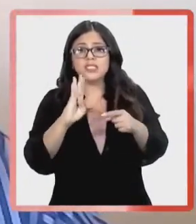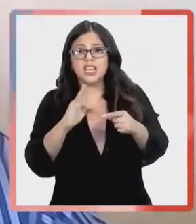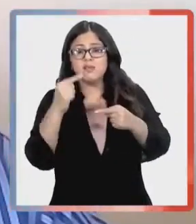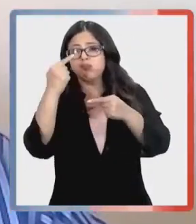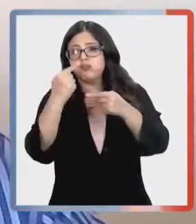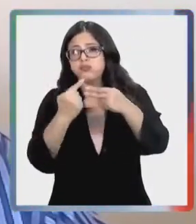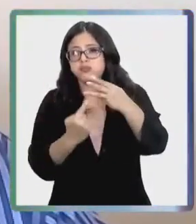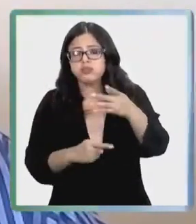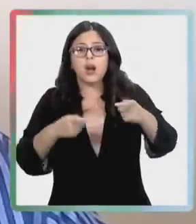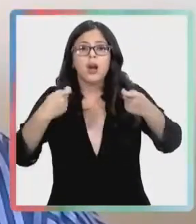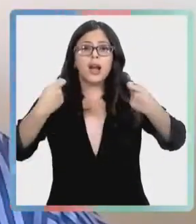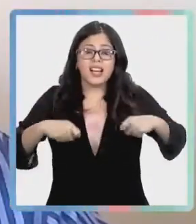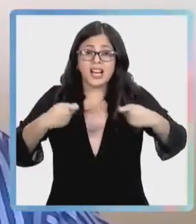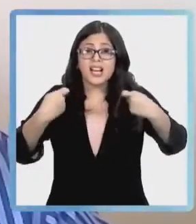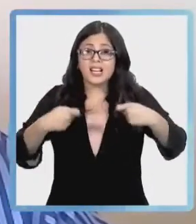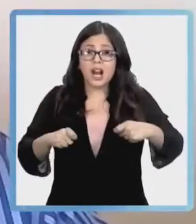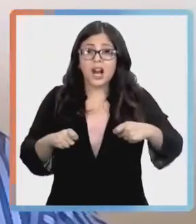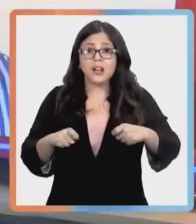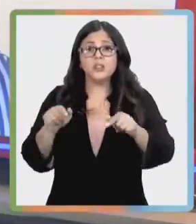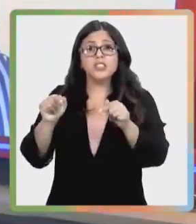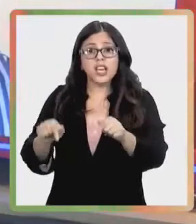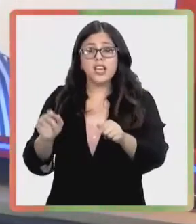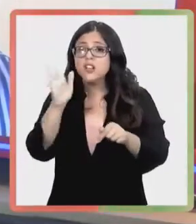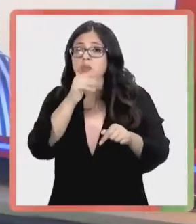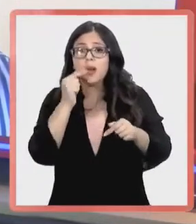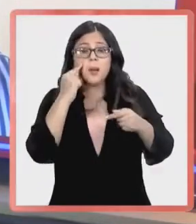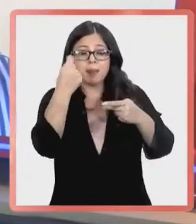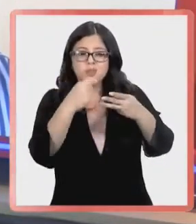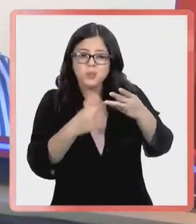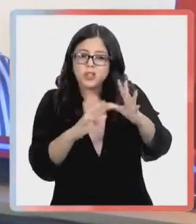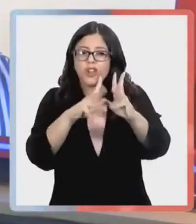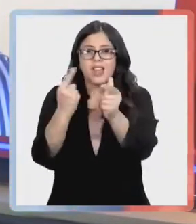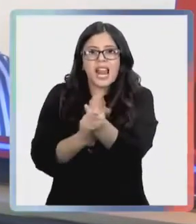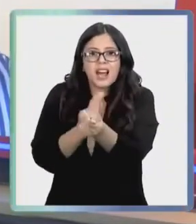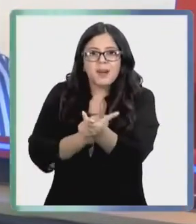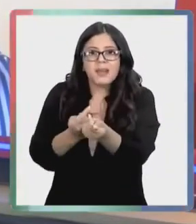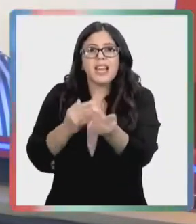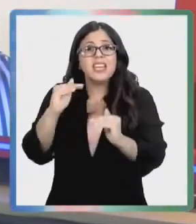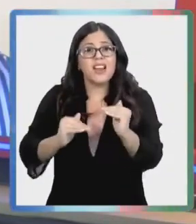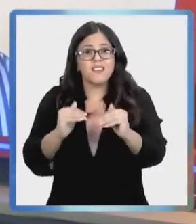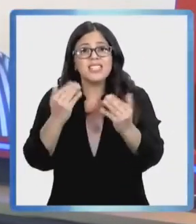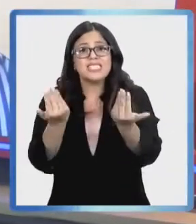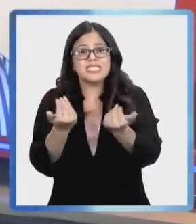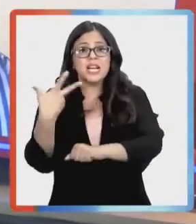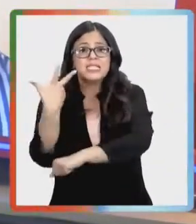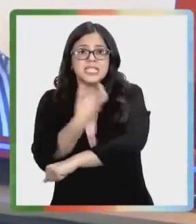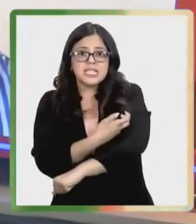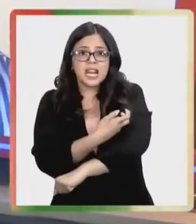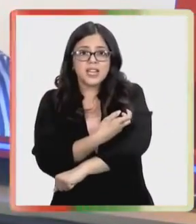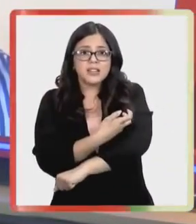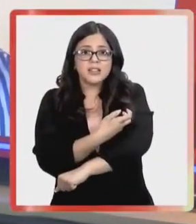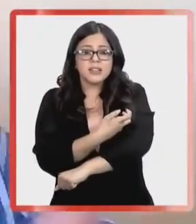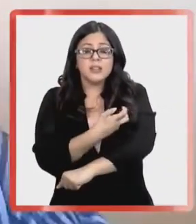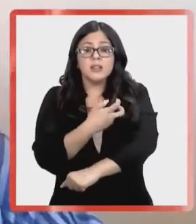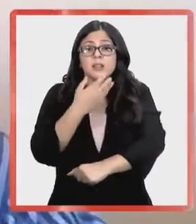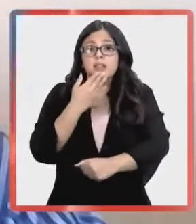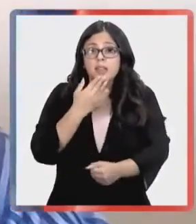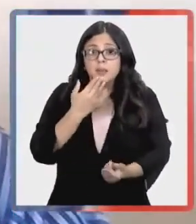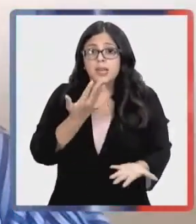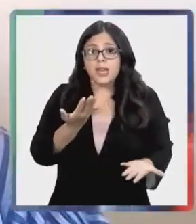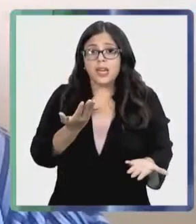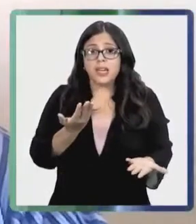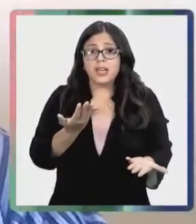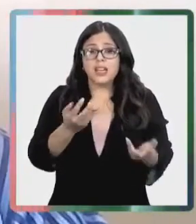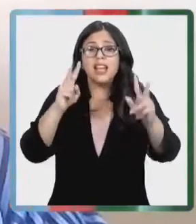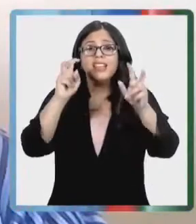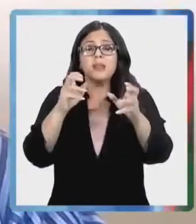qué vamos a nombrar, pero que son carísimos y no están en el presupuesto familiar y que se requieren incluso inyectables muchas veces. Y también el mundo de